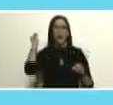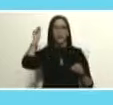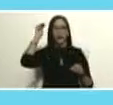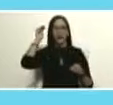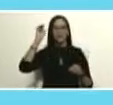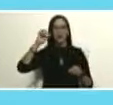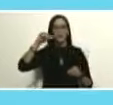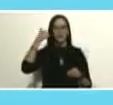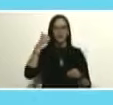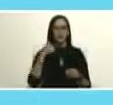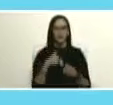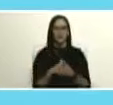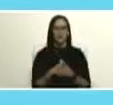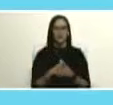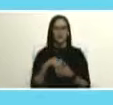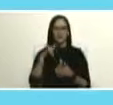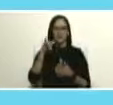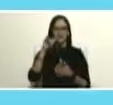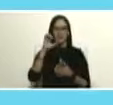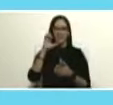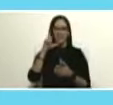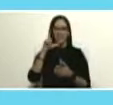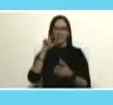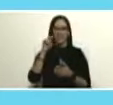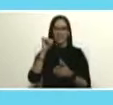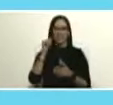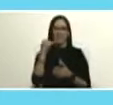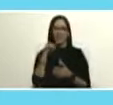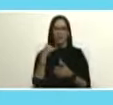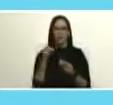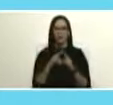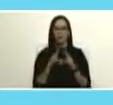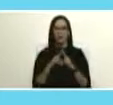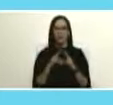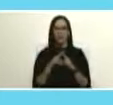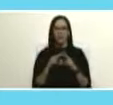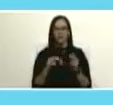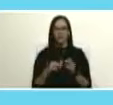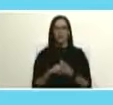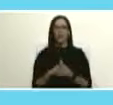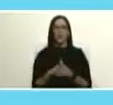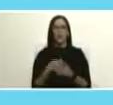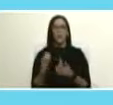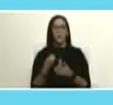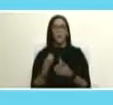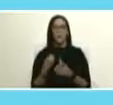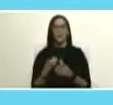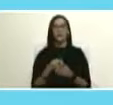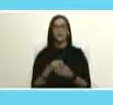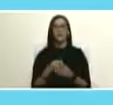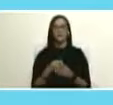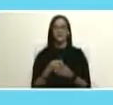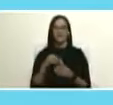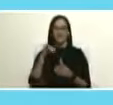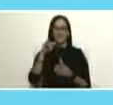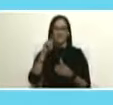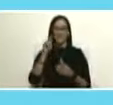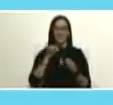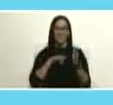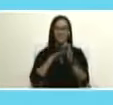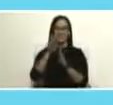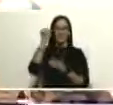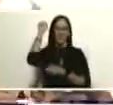mayor Yelitze Santaella, conocido en los altos fondos como Yelitze la